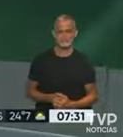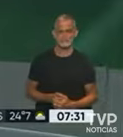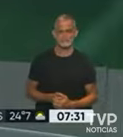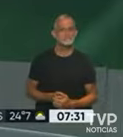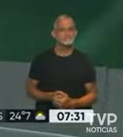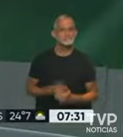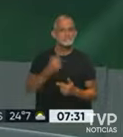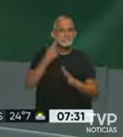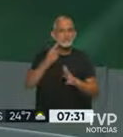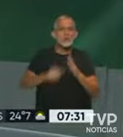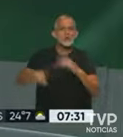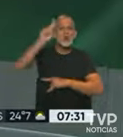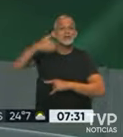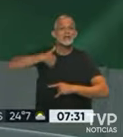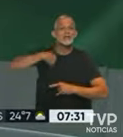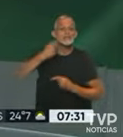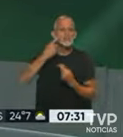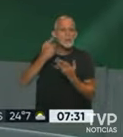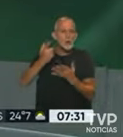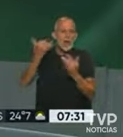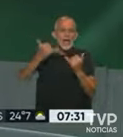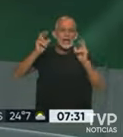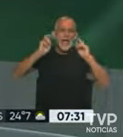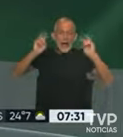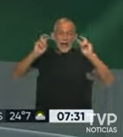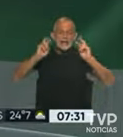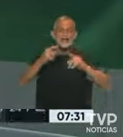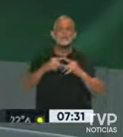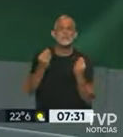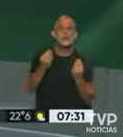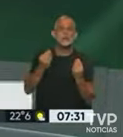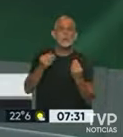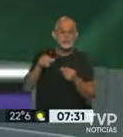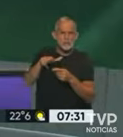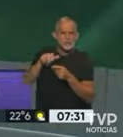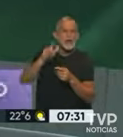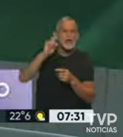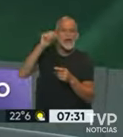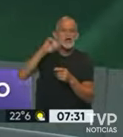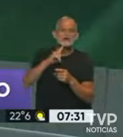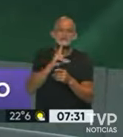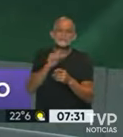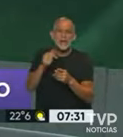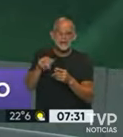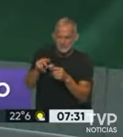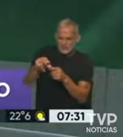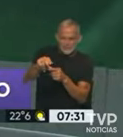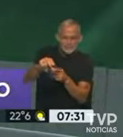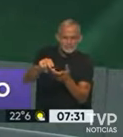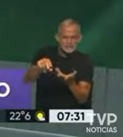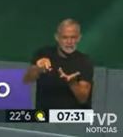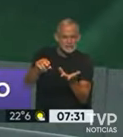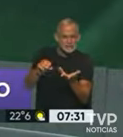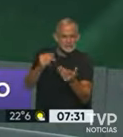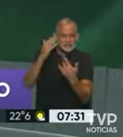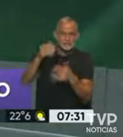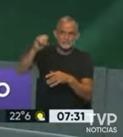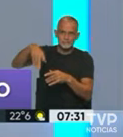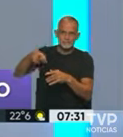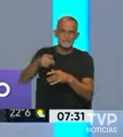y atención al norte argentino porque hay una alerta por langostas no es un tema menor del que estamos hablando por eso saludamos a